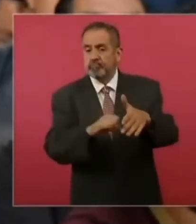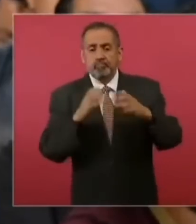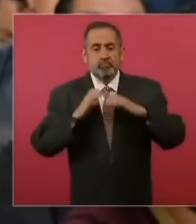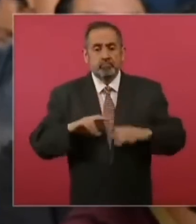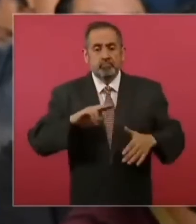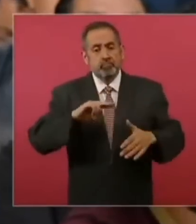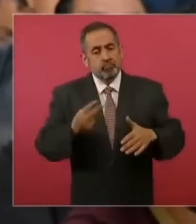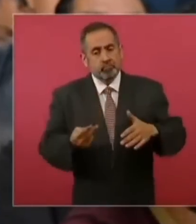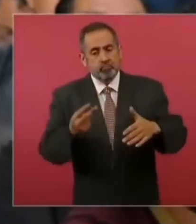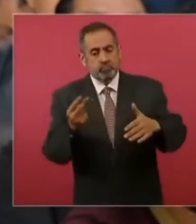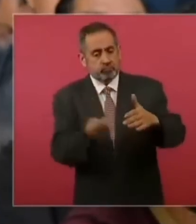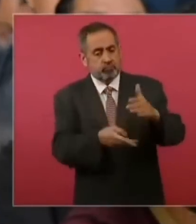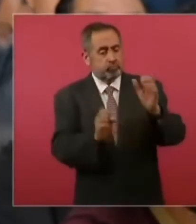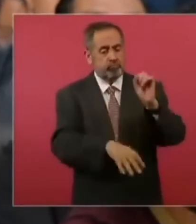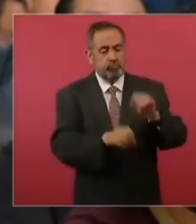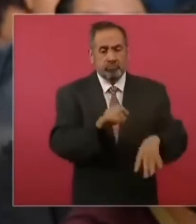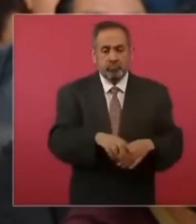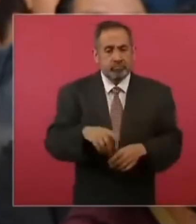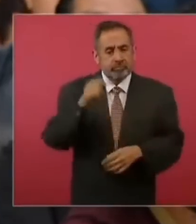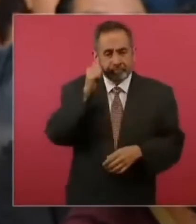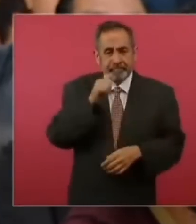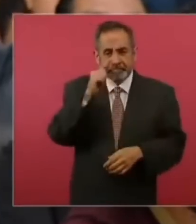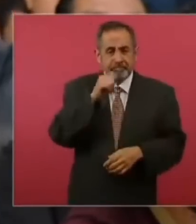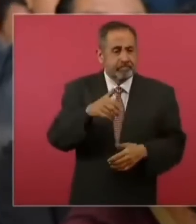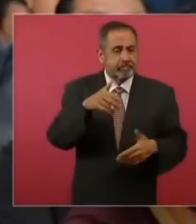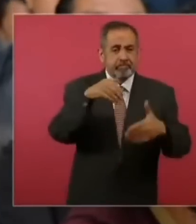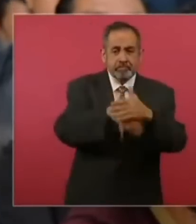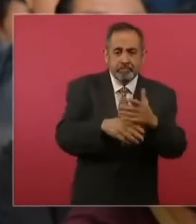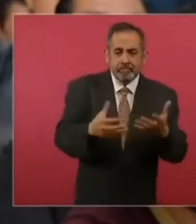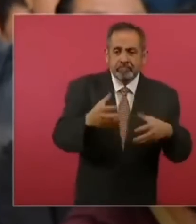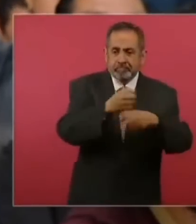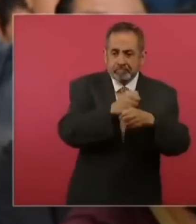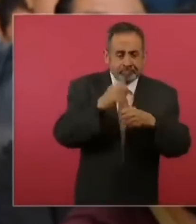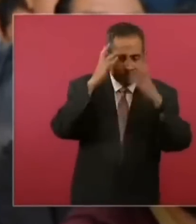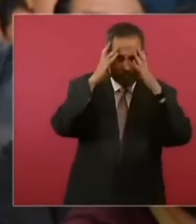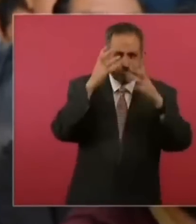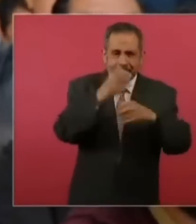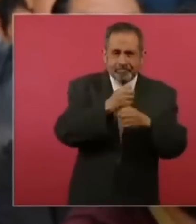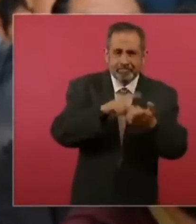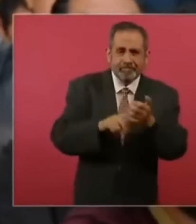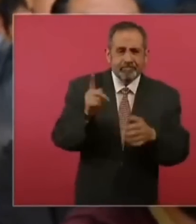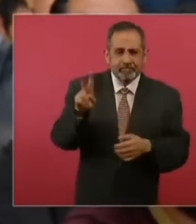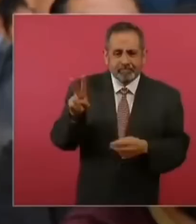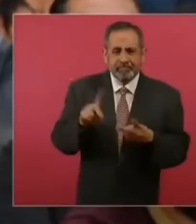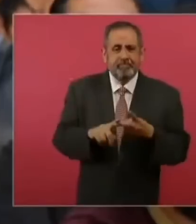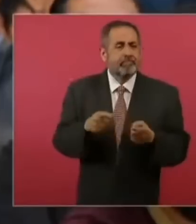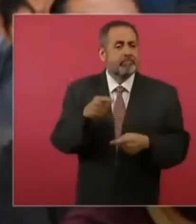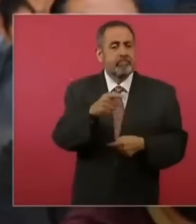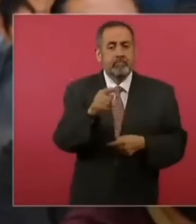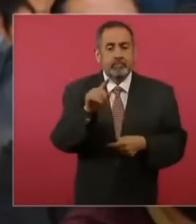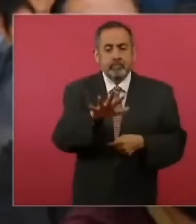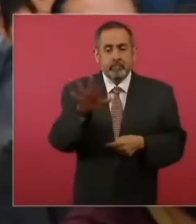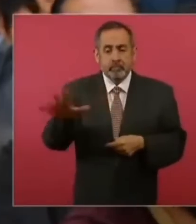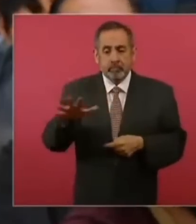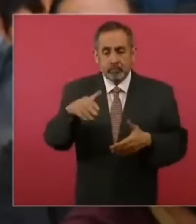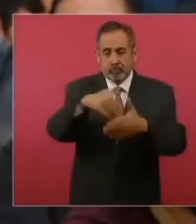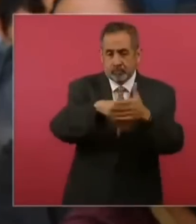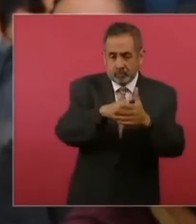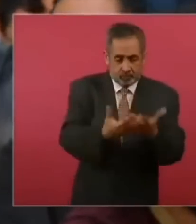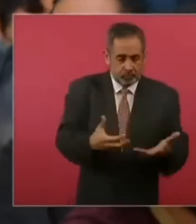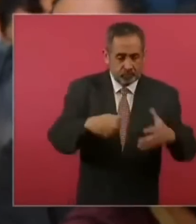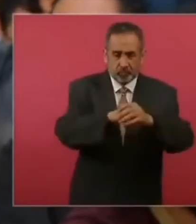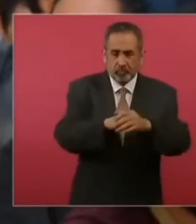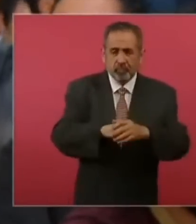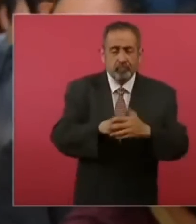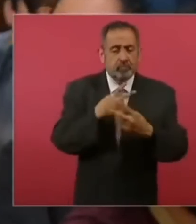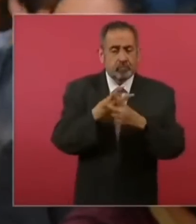qué? Porque resulta que se encuentran 100 bolsas de cráneos en Puerto Vallarta, se encontraron 55 bolsas con restos